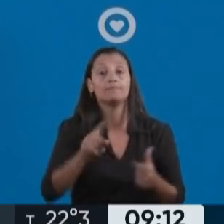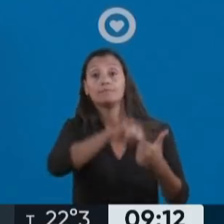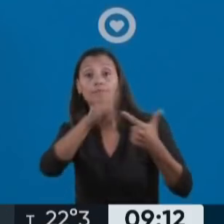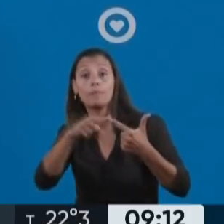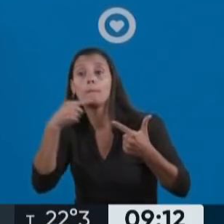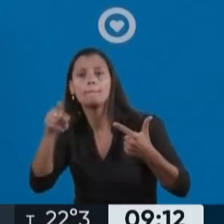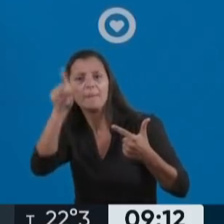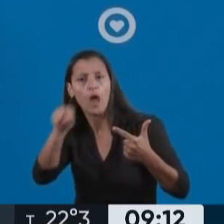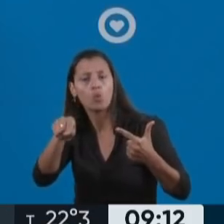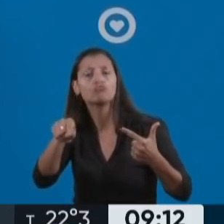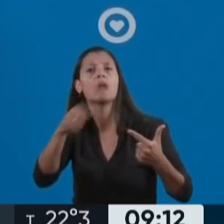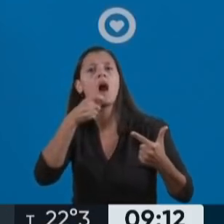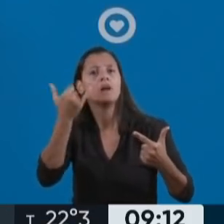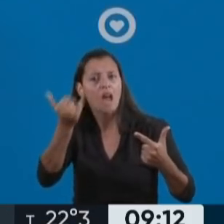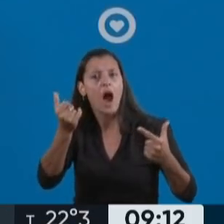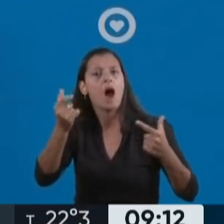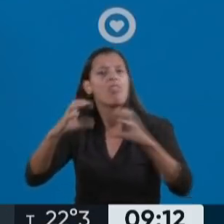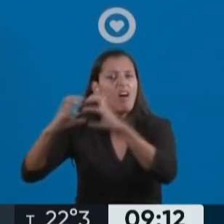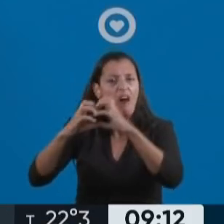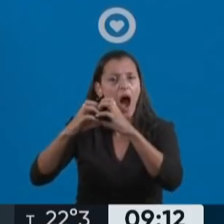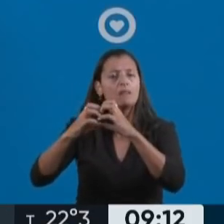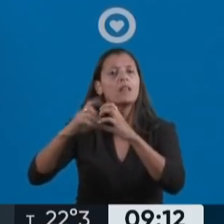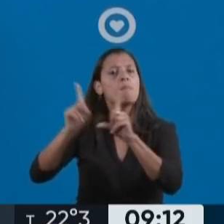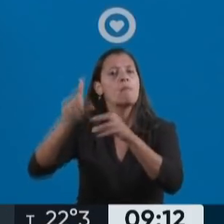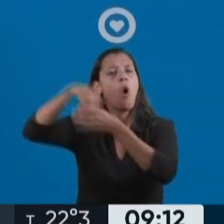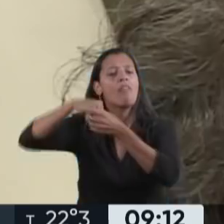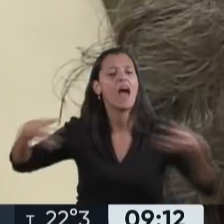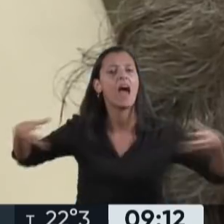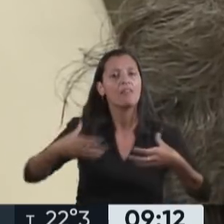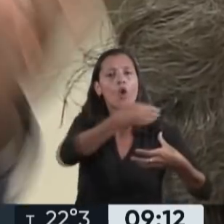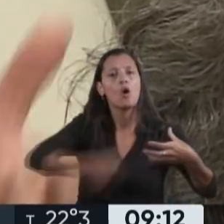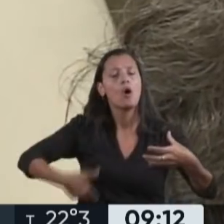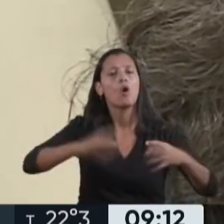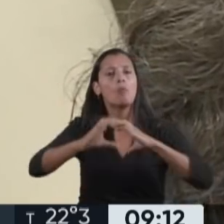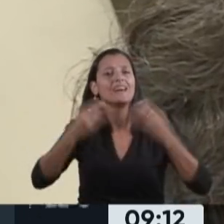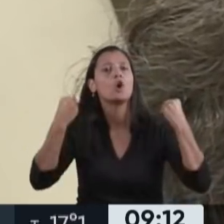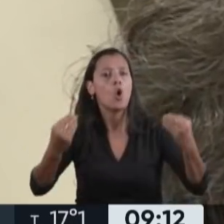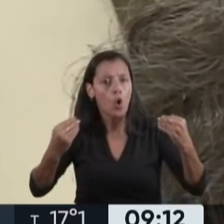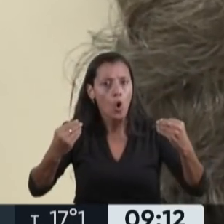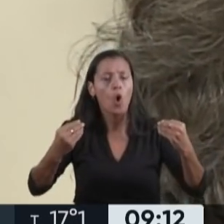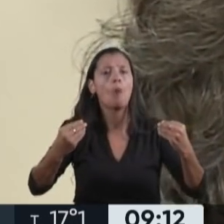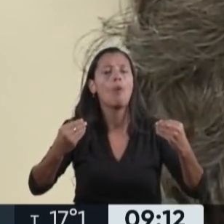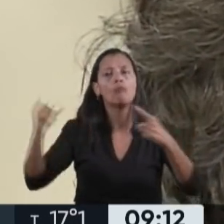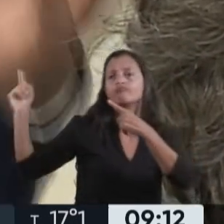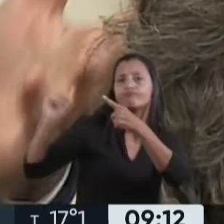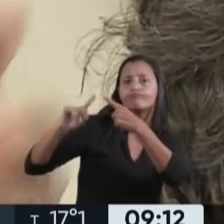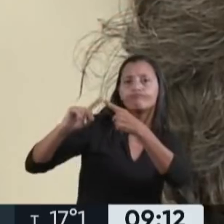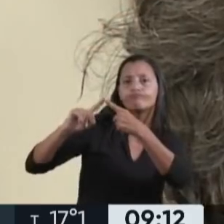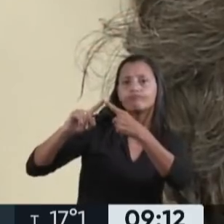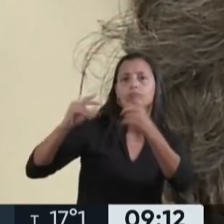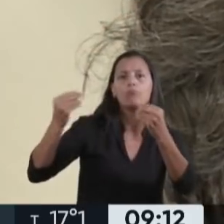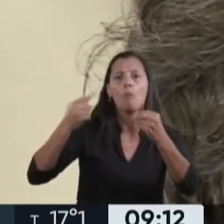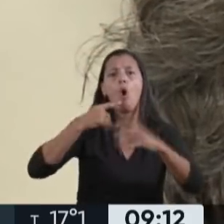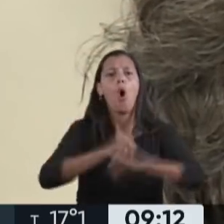pregunta es si ya se debate dentro de Presidencia y Comunicación cómo podría llegar a ser la comunicación de un posible